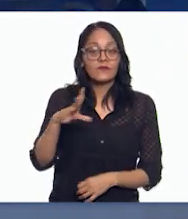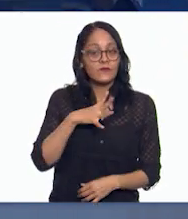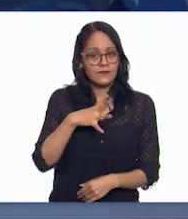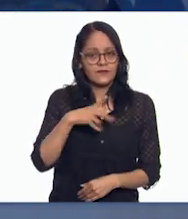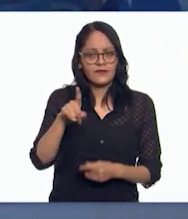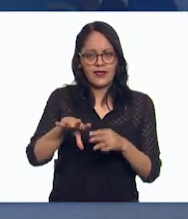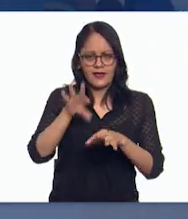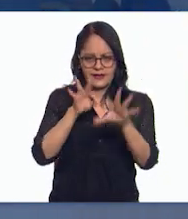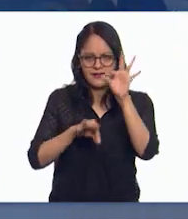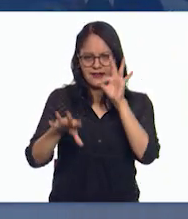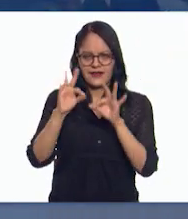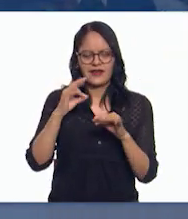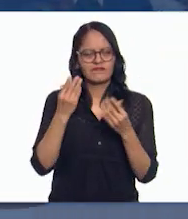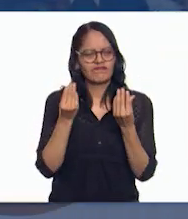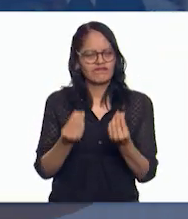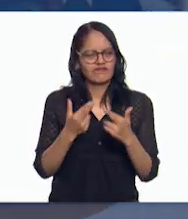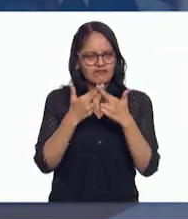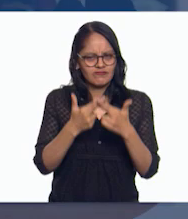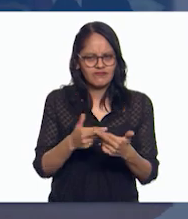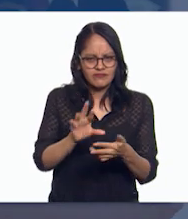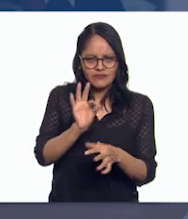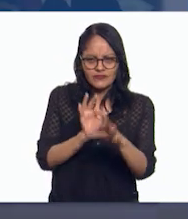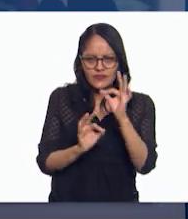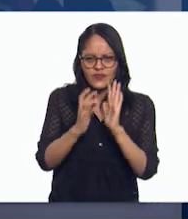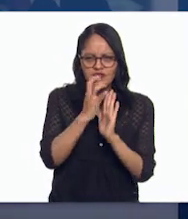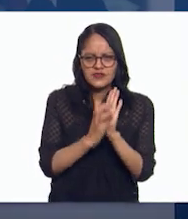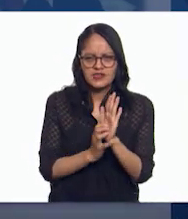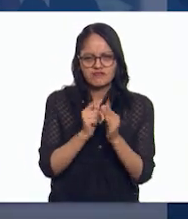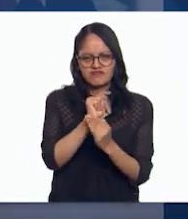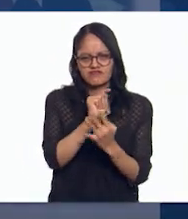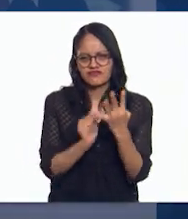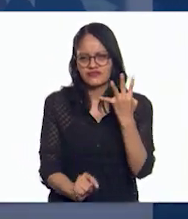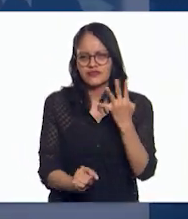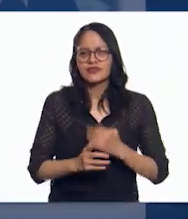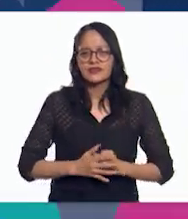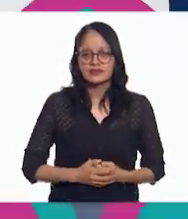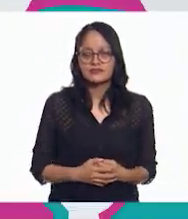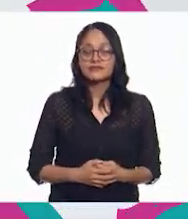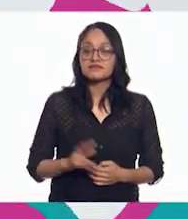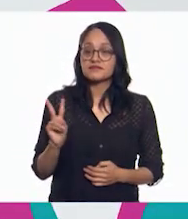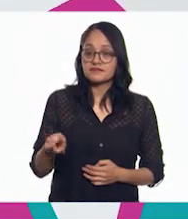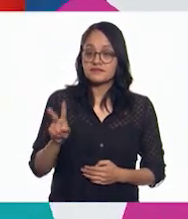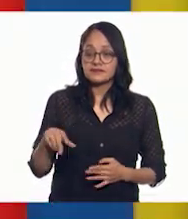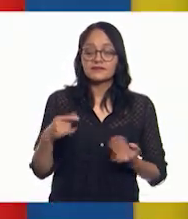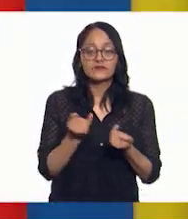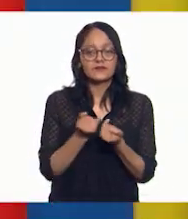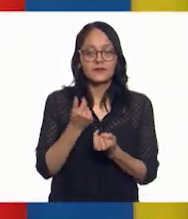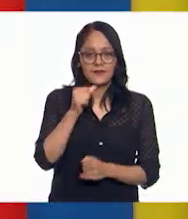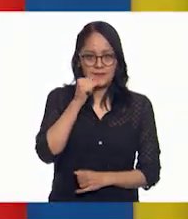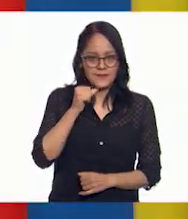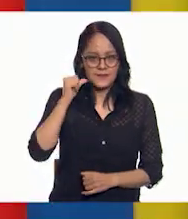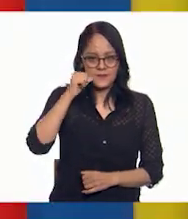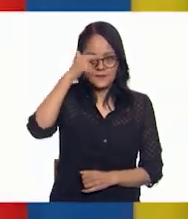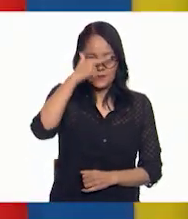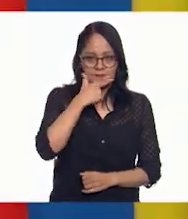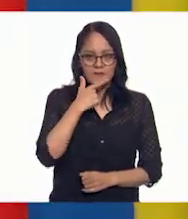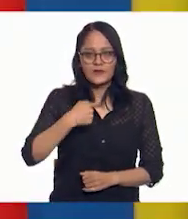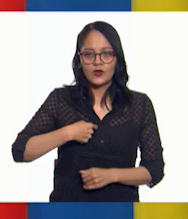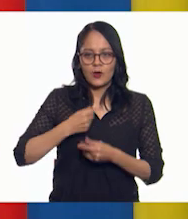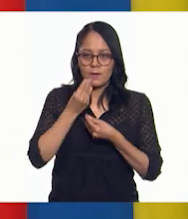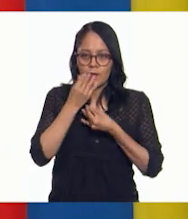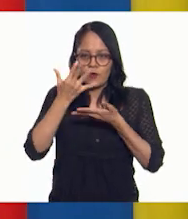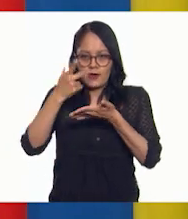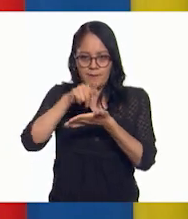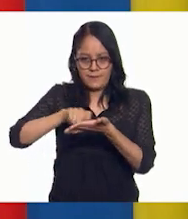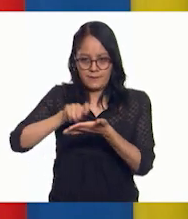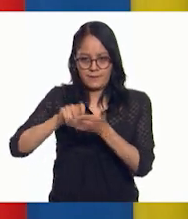una selección muy variada y atractiva de textos. Es cierto, Gaby. Anoche, después de terminar de corregir mi poema, revisé